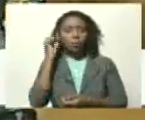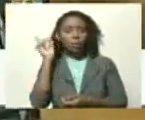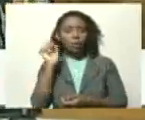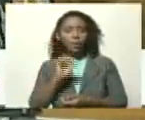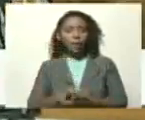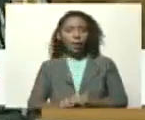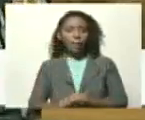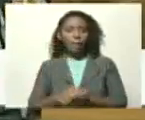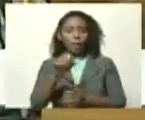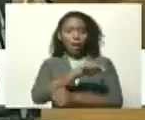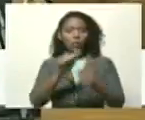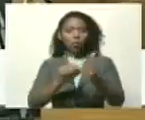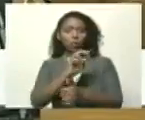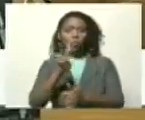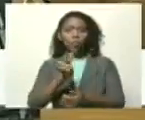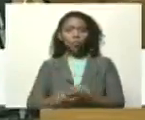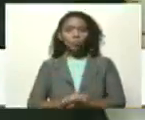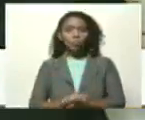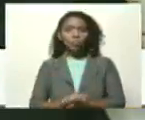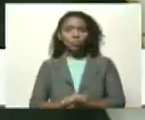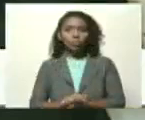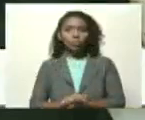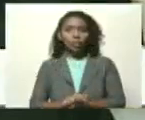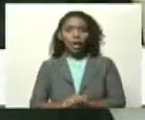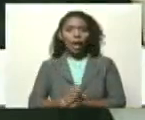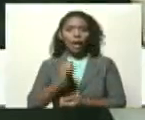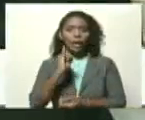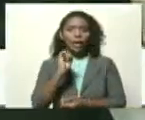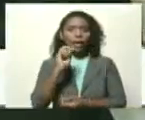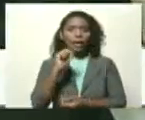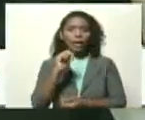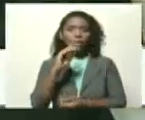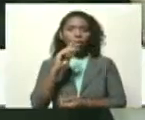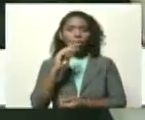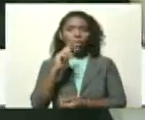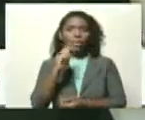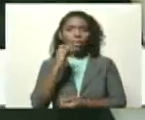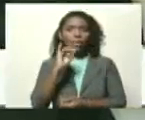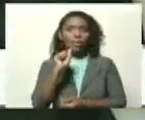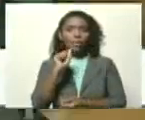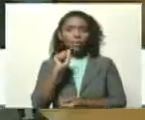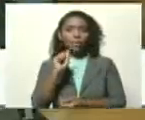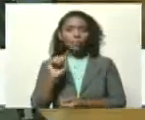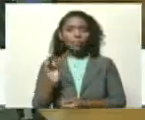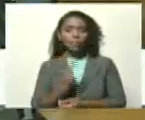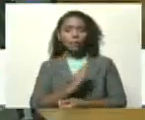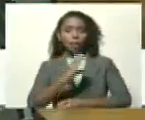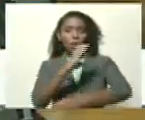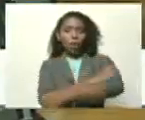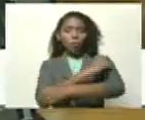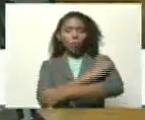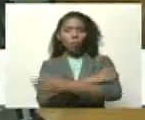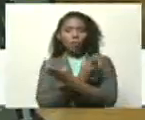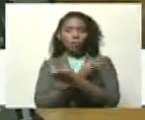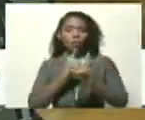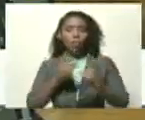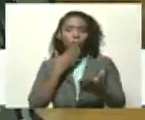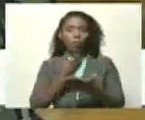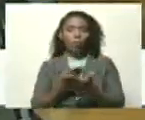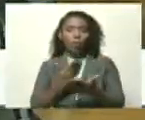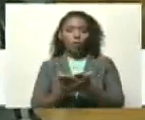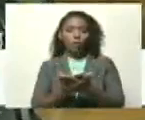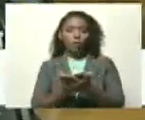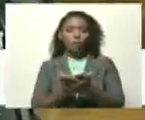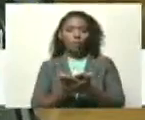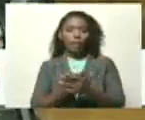Para la subsecretaría, a Inti Alejandra Hinojosa. La oposición democrática propone